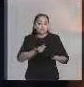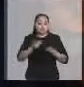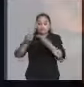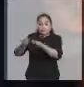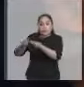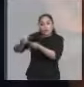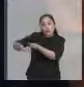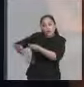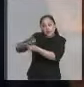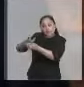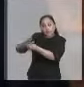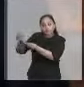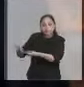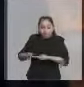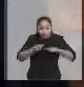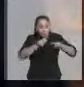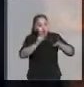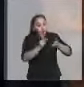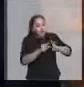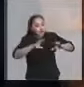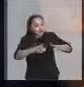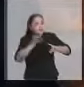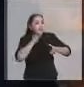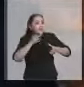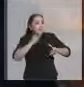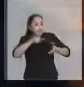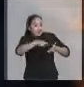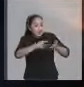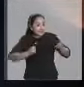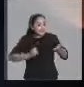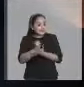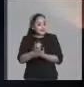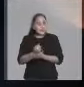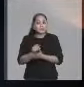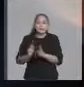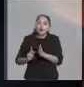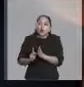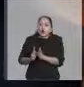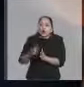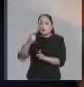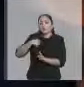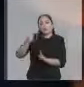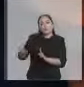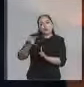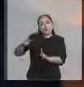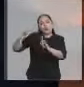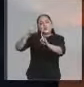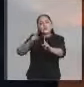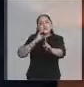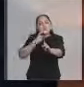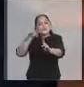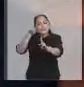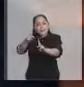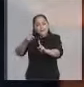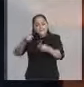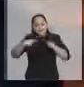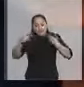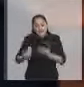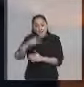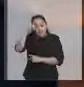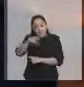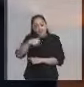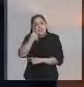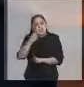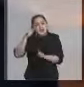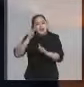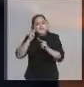ternas y el Congreso decide. Pero otra pregunta, Andrés Manuel, y contéstalas. El mexicano quiere escucharte contestando